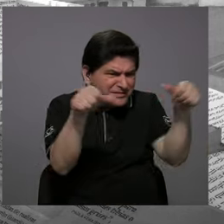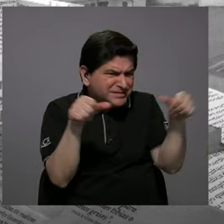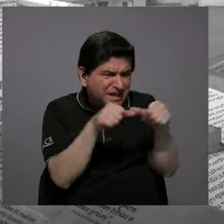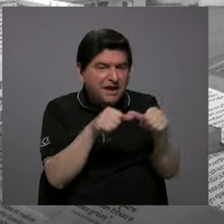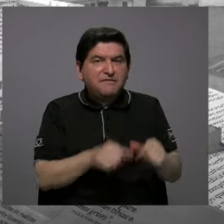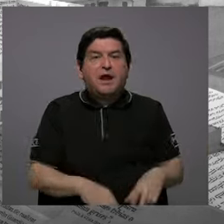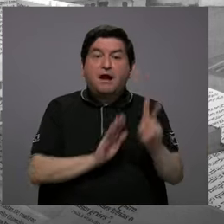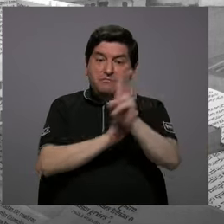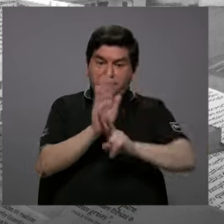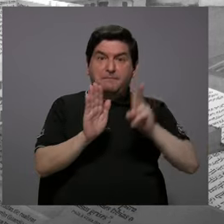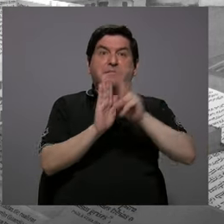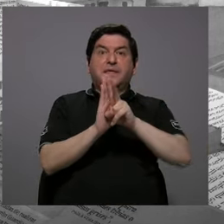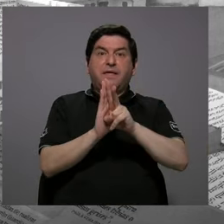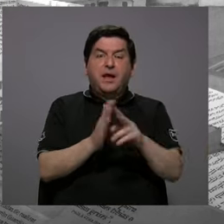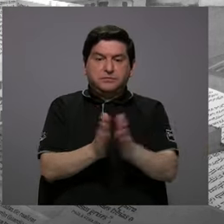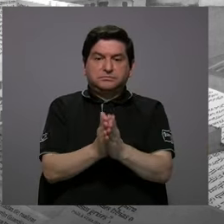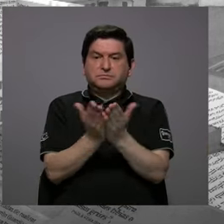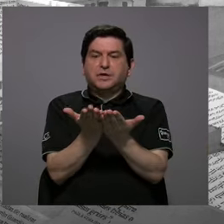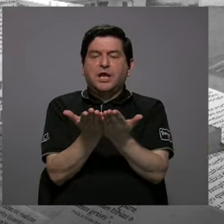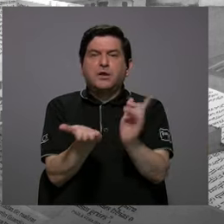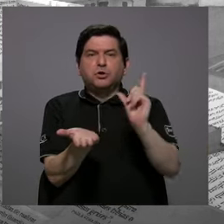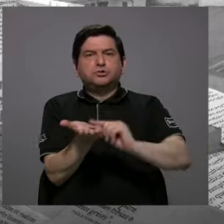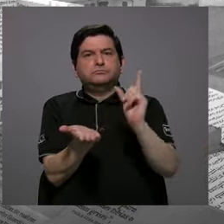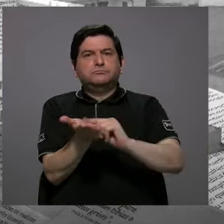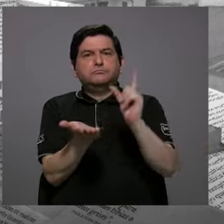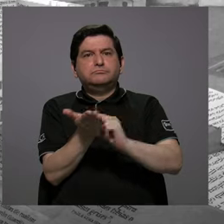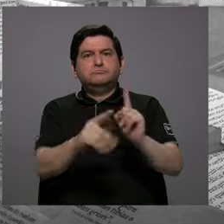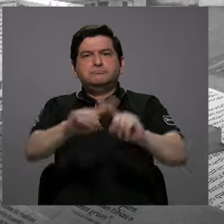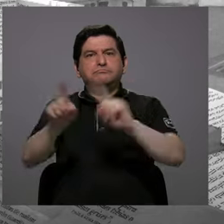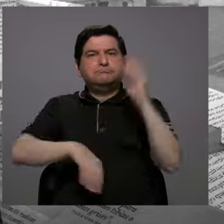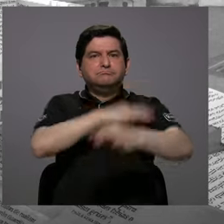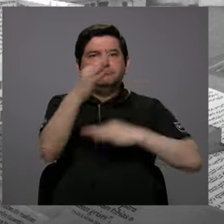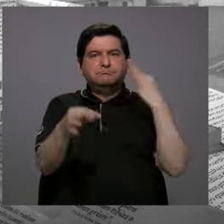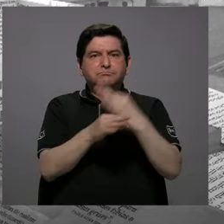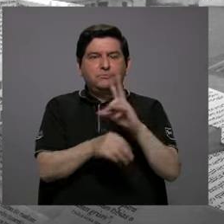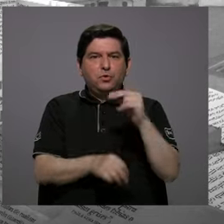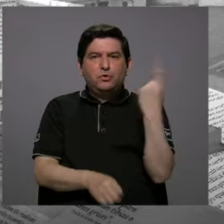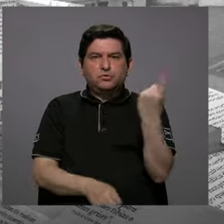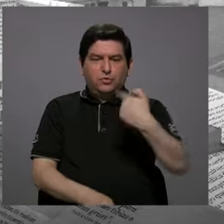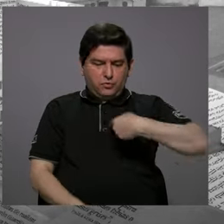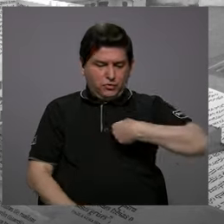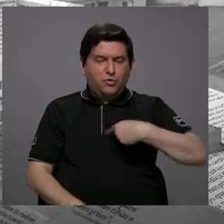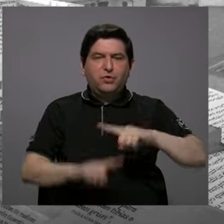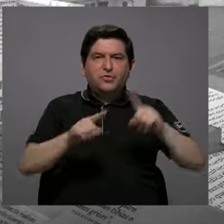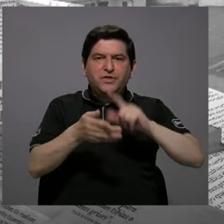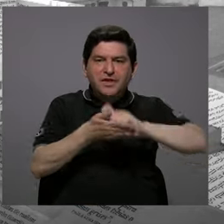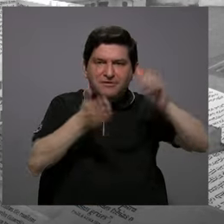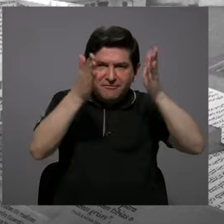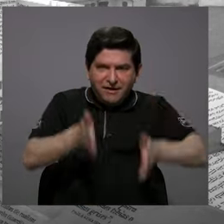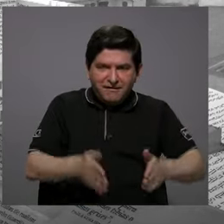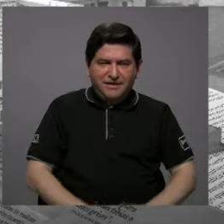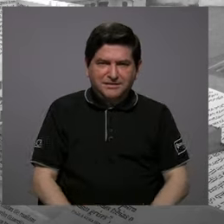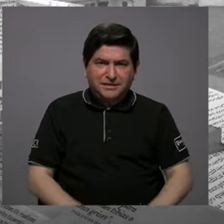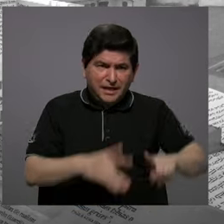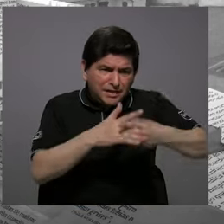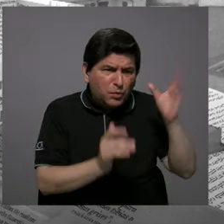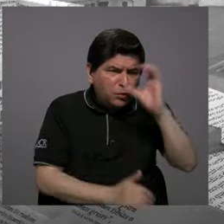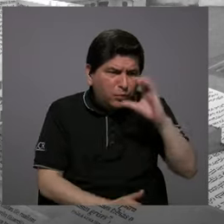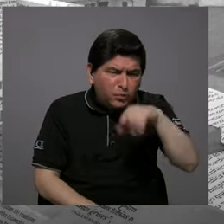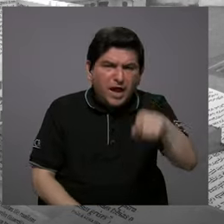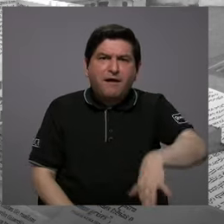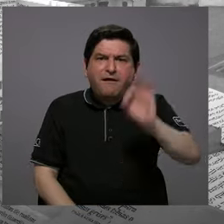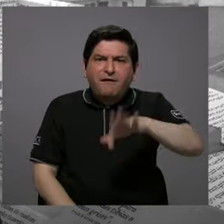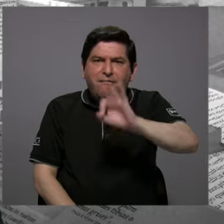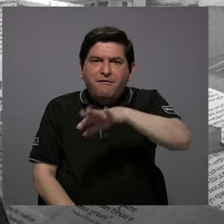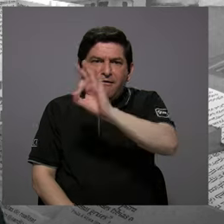hay videos hay libros hay publicaciones diversas no solo mías de otros autores empiecen a buscar y van